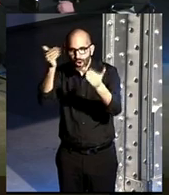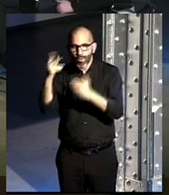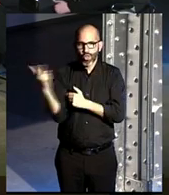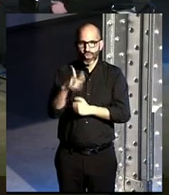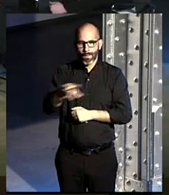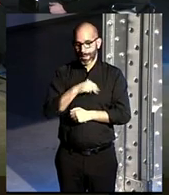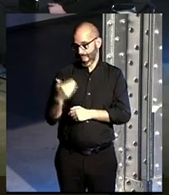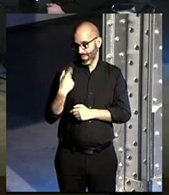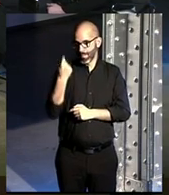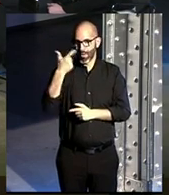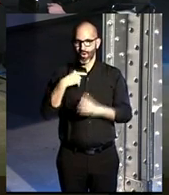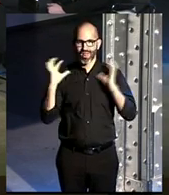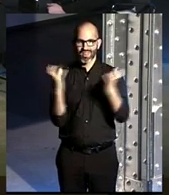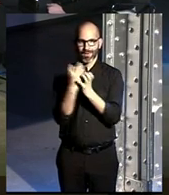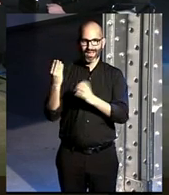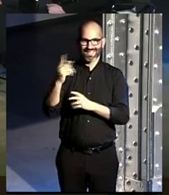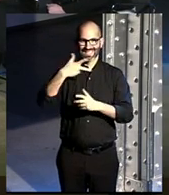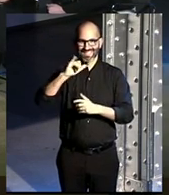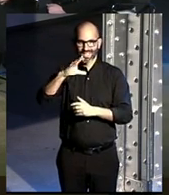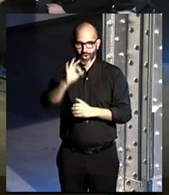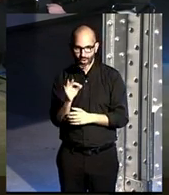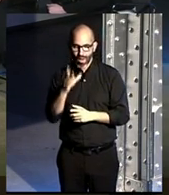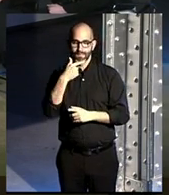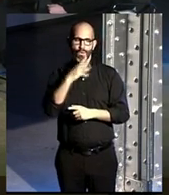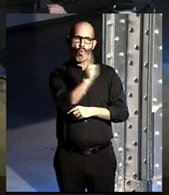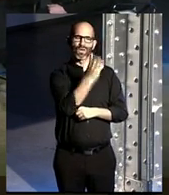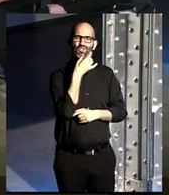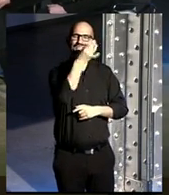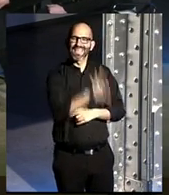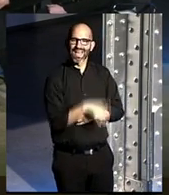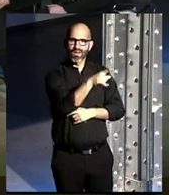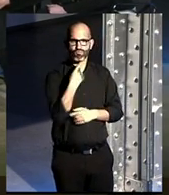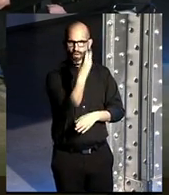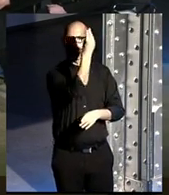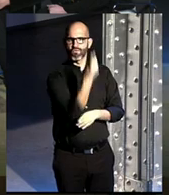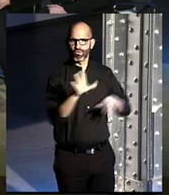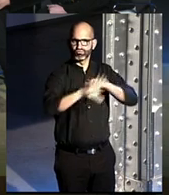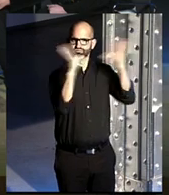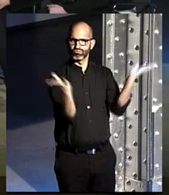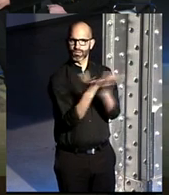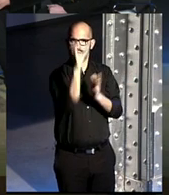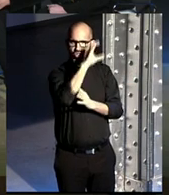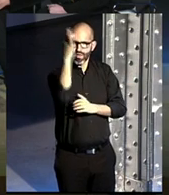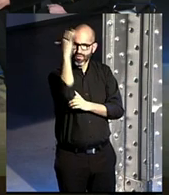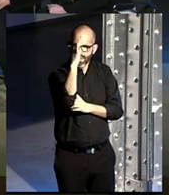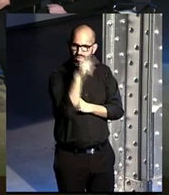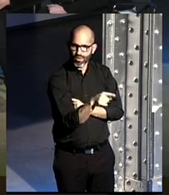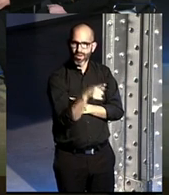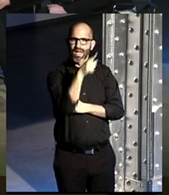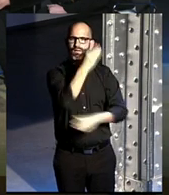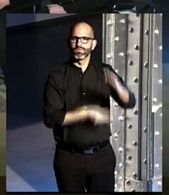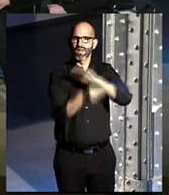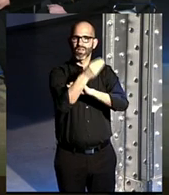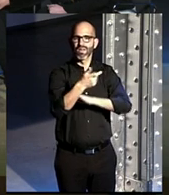reciente. Ian Watson es una de las grandes figuras internacionales de la ciencia ficción, de origen inglés,